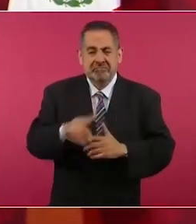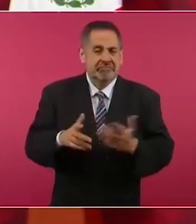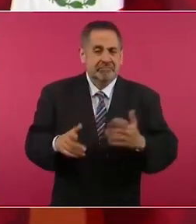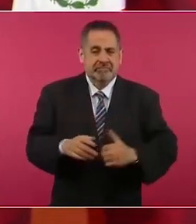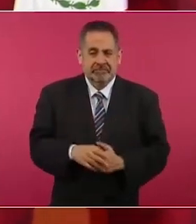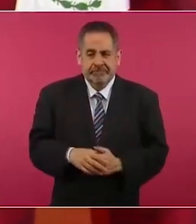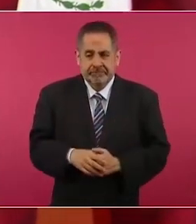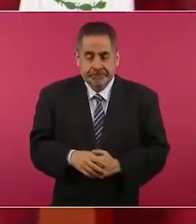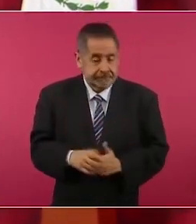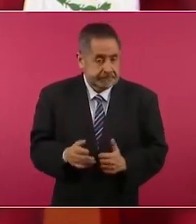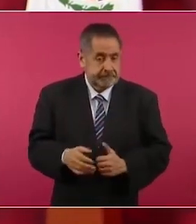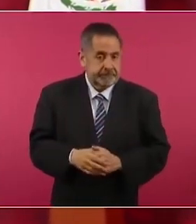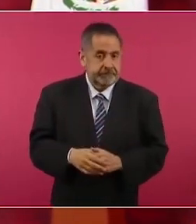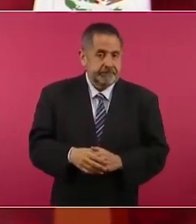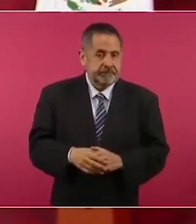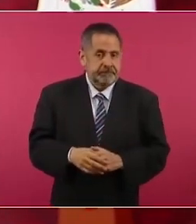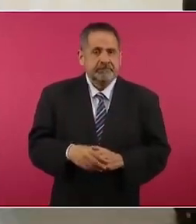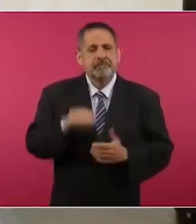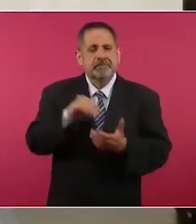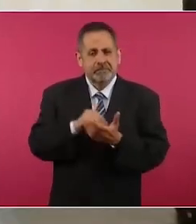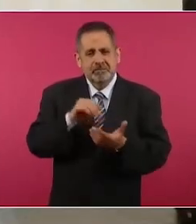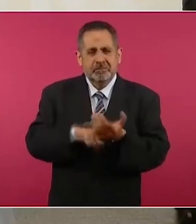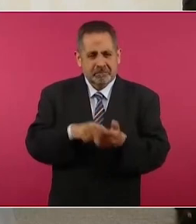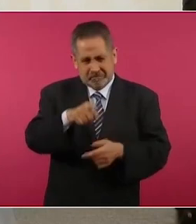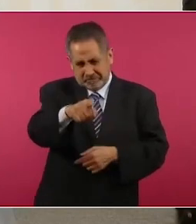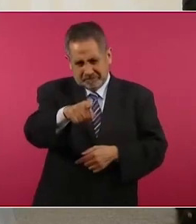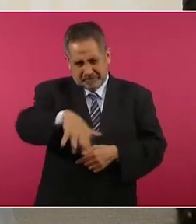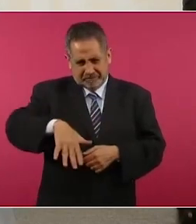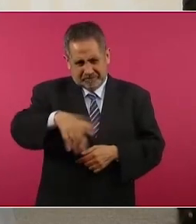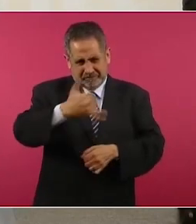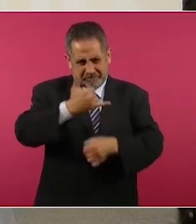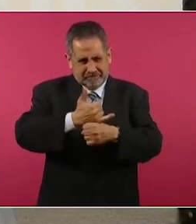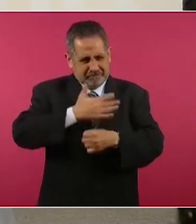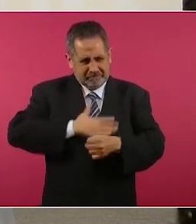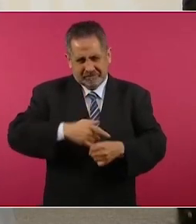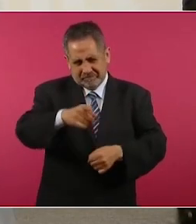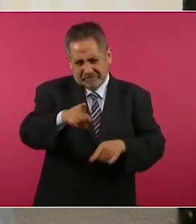Porque siguen habiendo estas injusticias, ¿no?